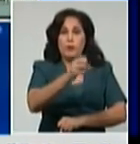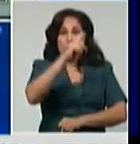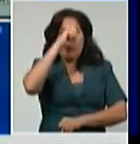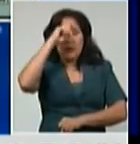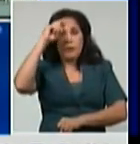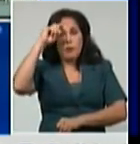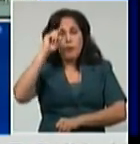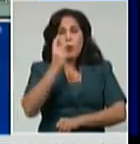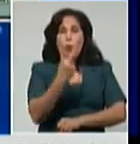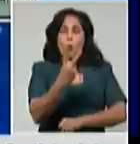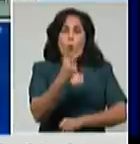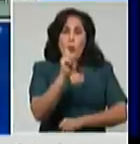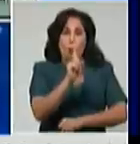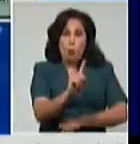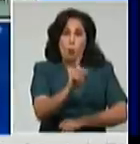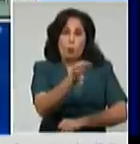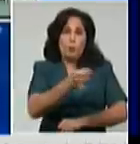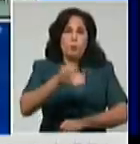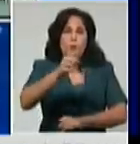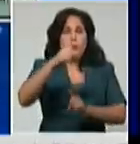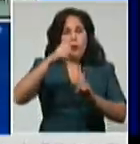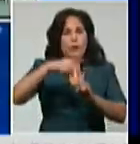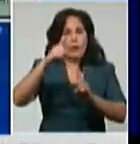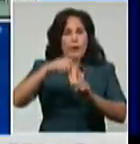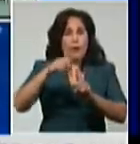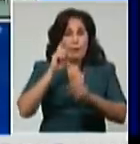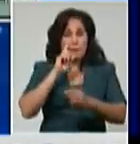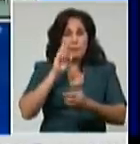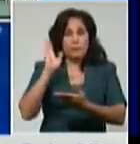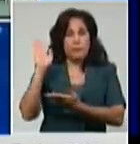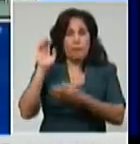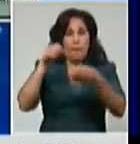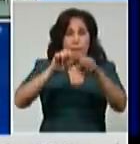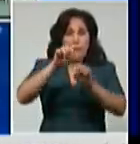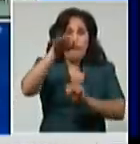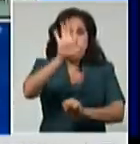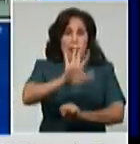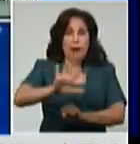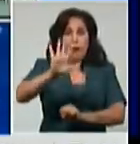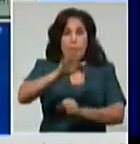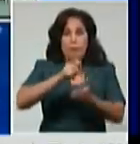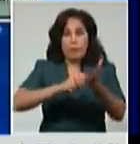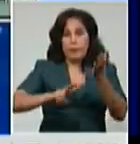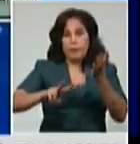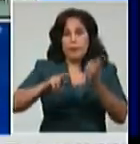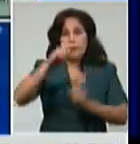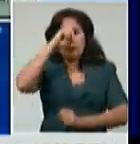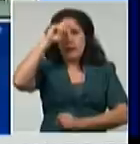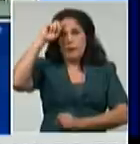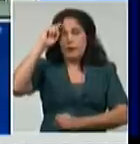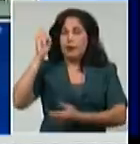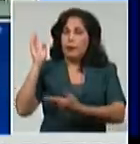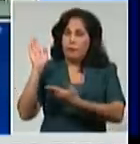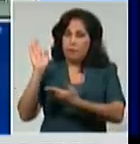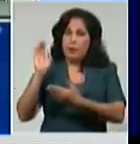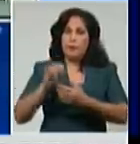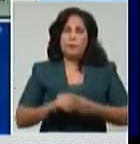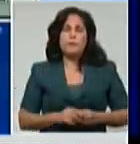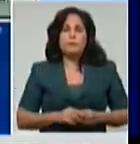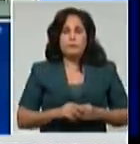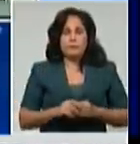de Trinidad. Ahí tienen ustedes a la provincia de Santi Espíritu, que aparece